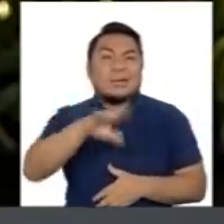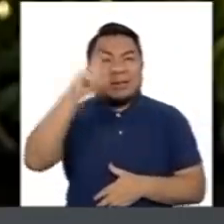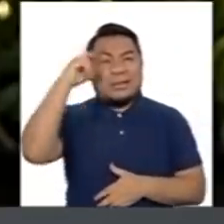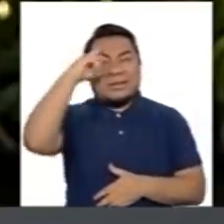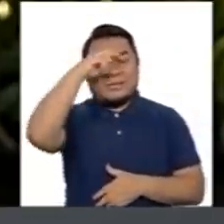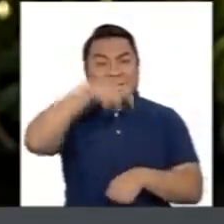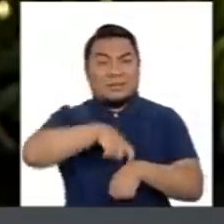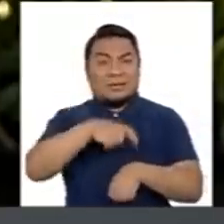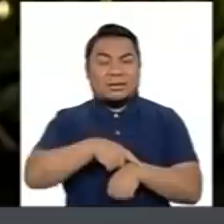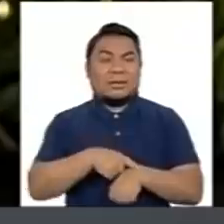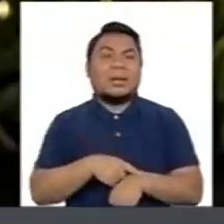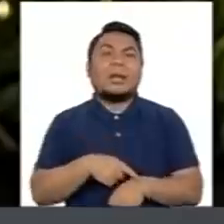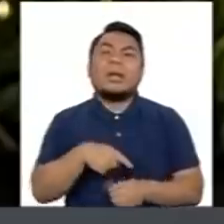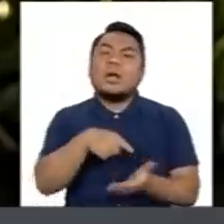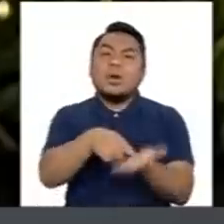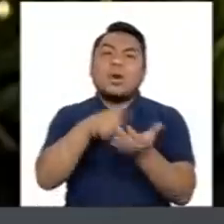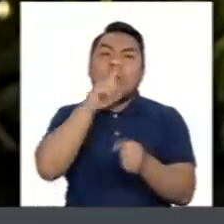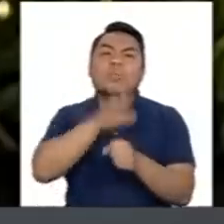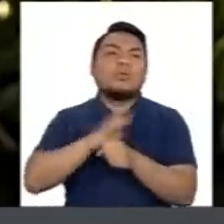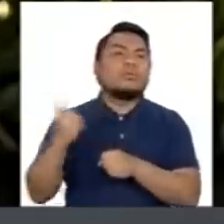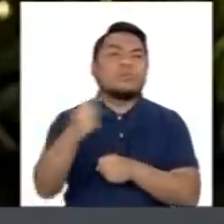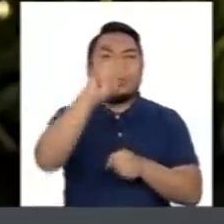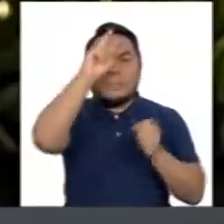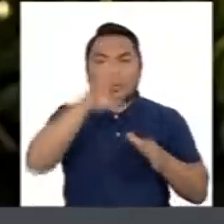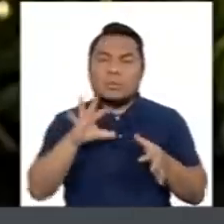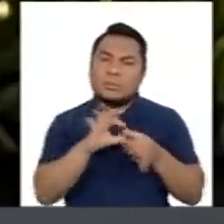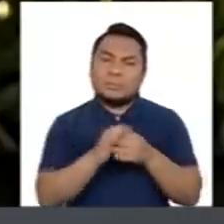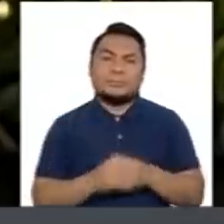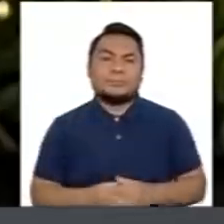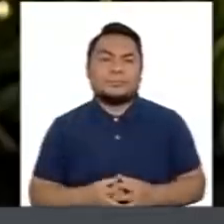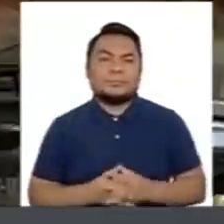crítica demanda un compromiso de todos los peruanos.